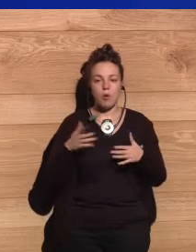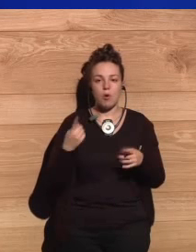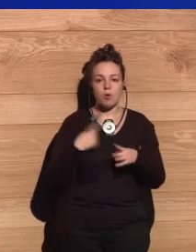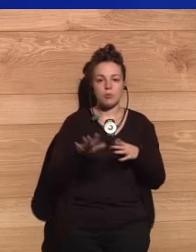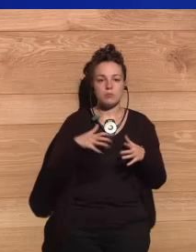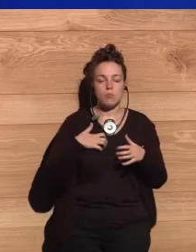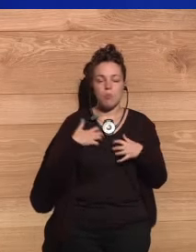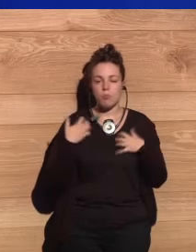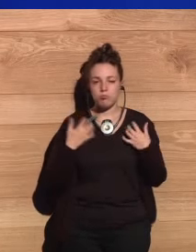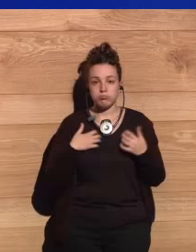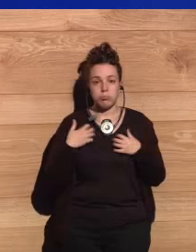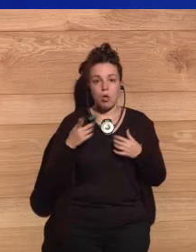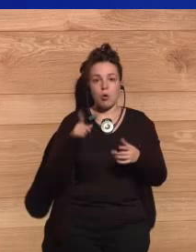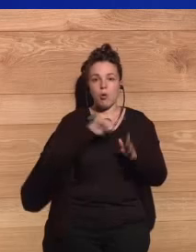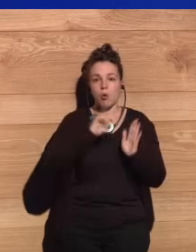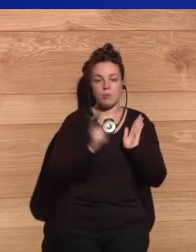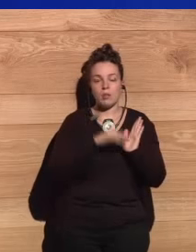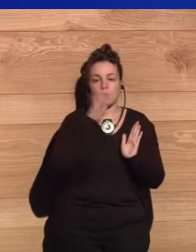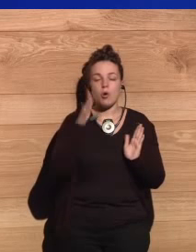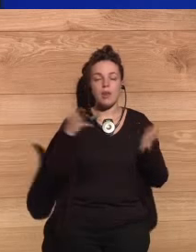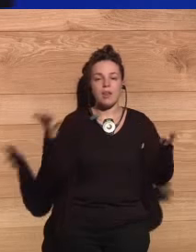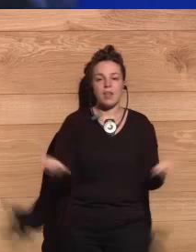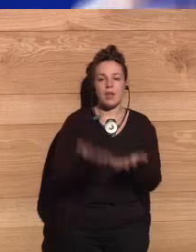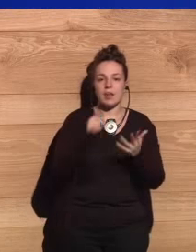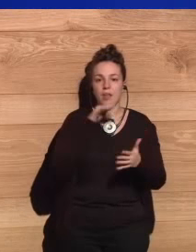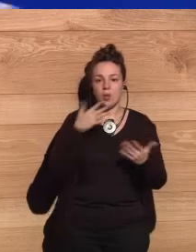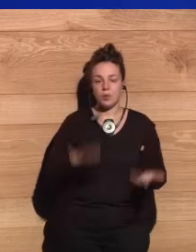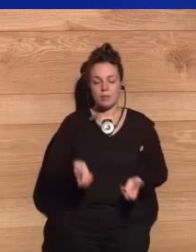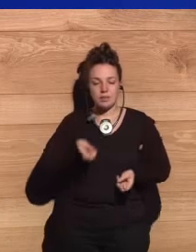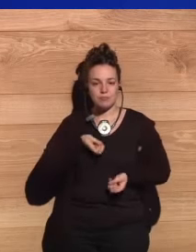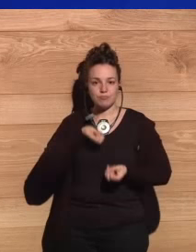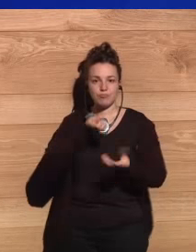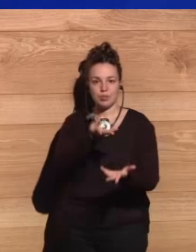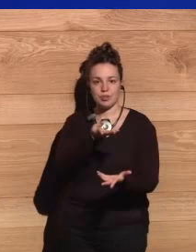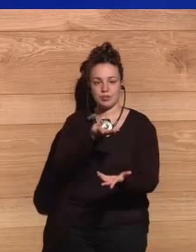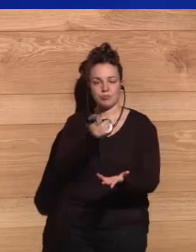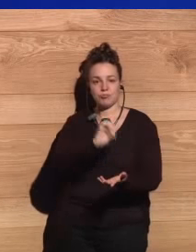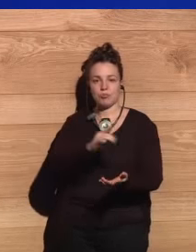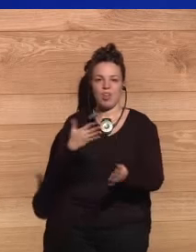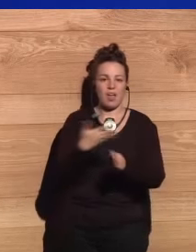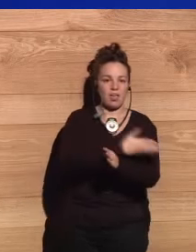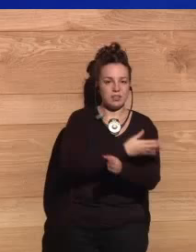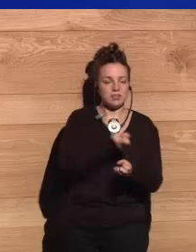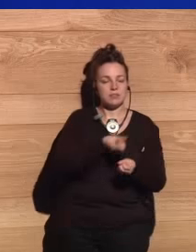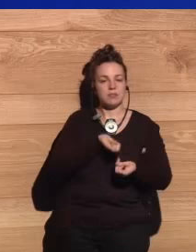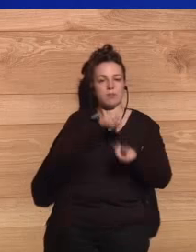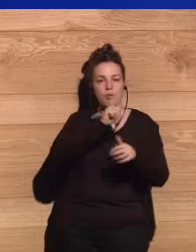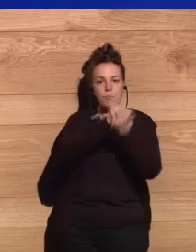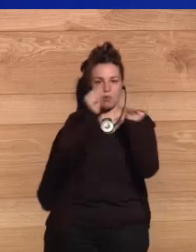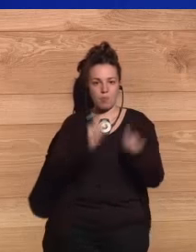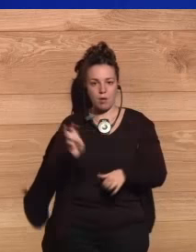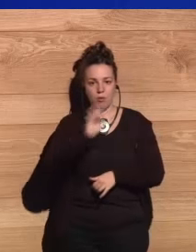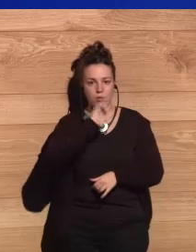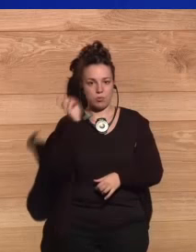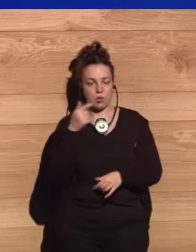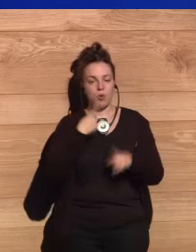completa. La ligereza hoy día no se expresa ya como se expresaba anteriormente en